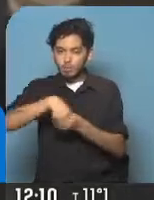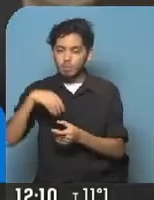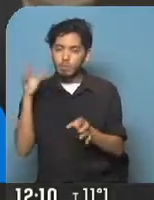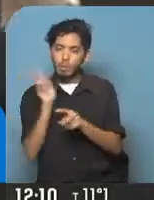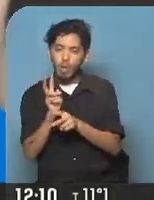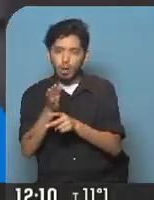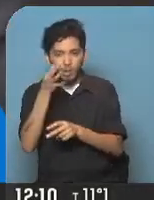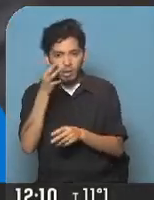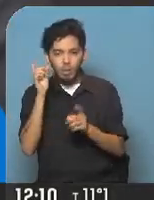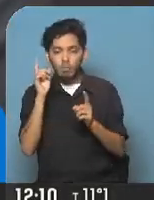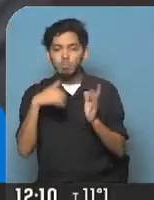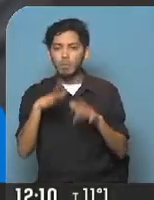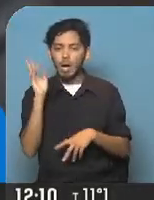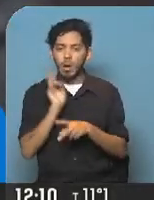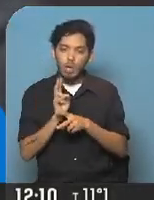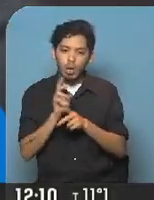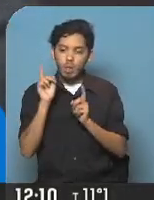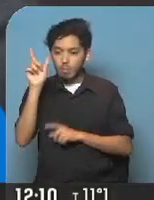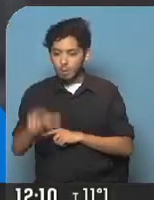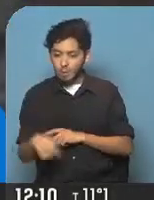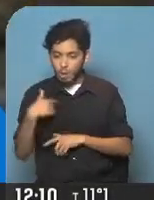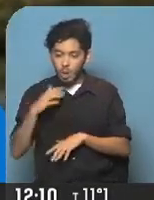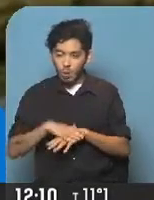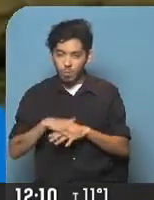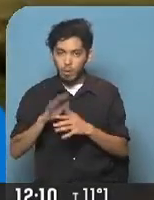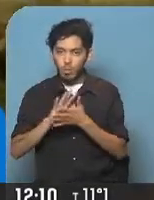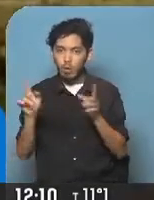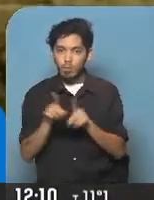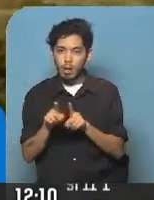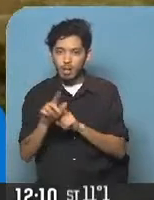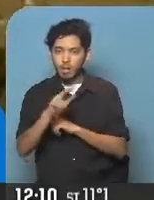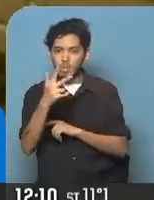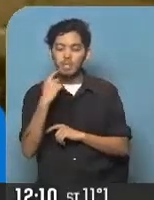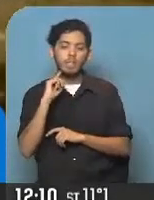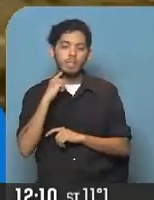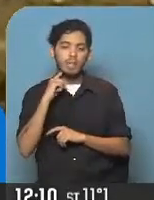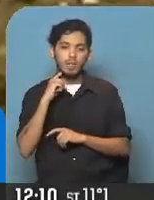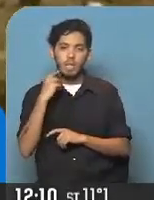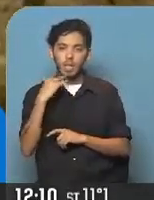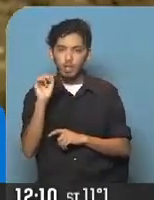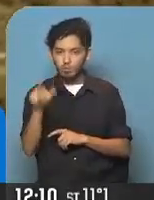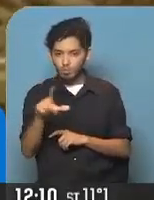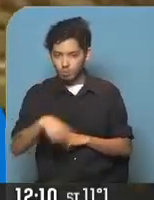testigos que implica la custodia tanto del imputado como de su nueva pareja y sus 13 hijos.